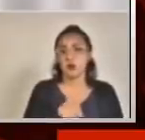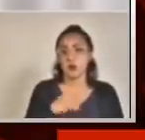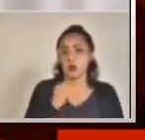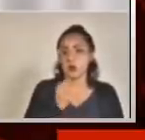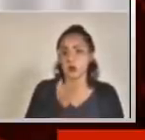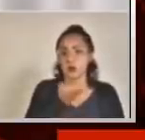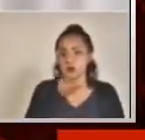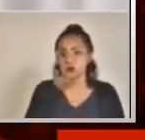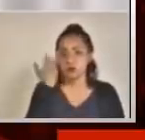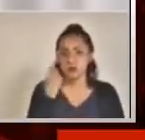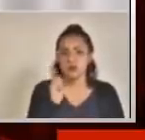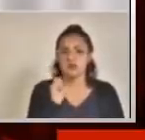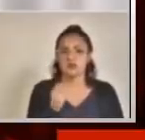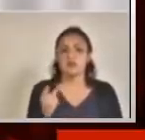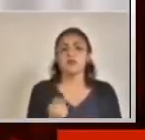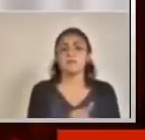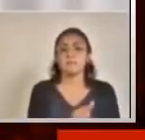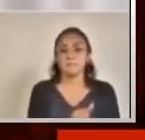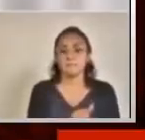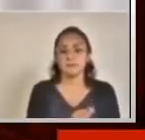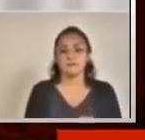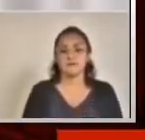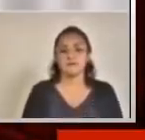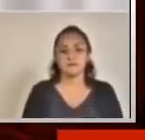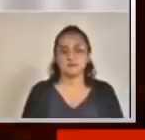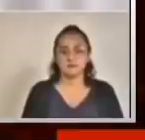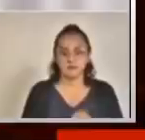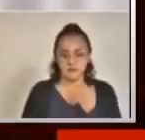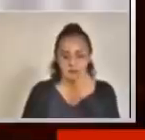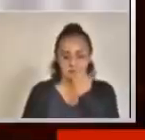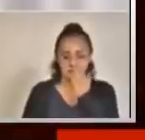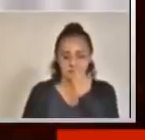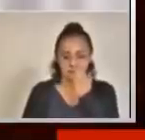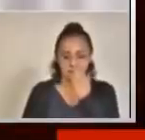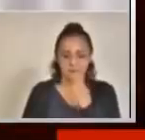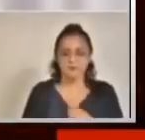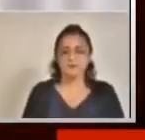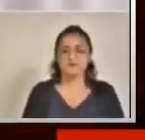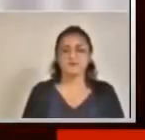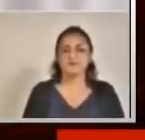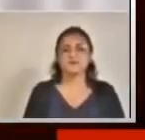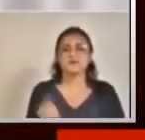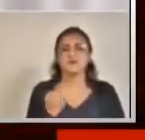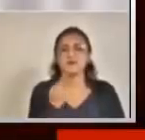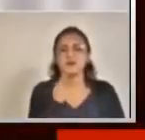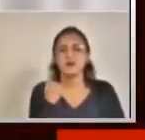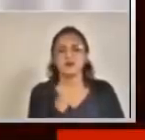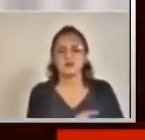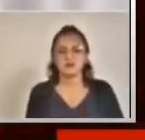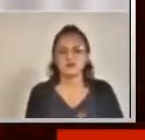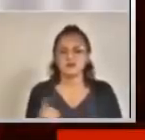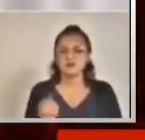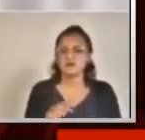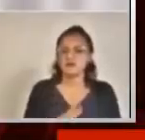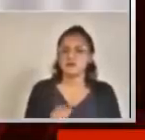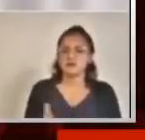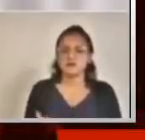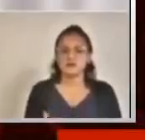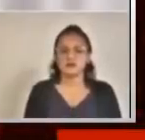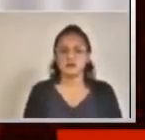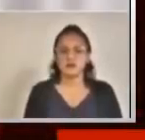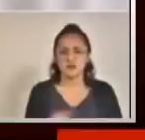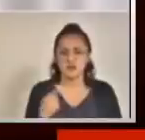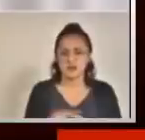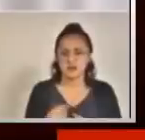que lo que había ocurrido que acusan que señala que un asesor